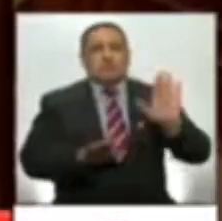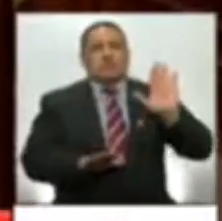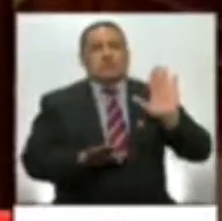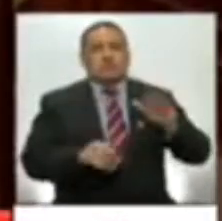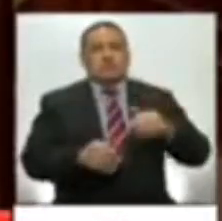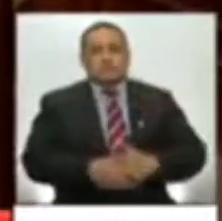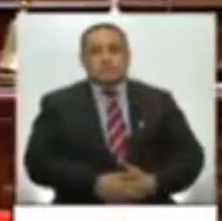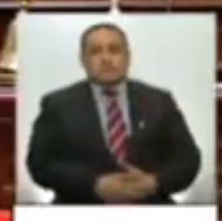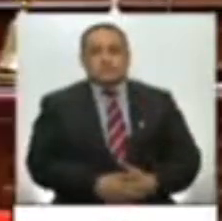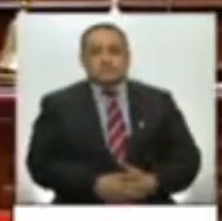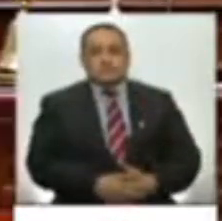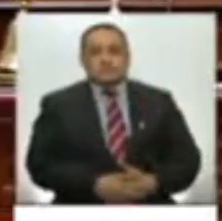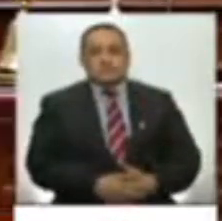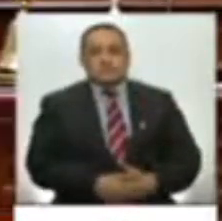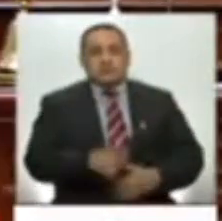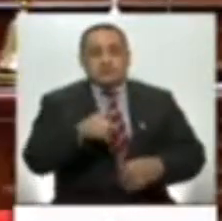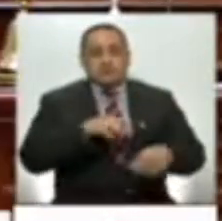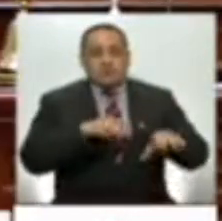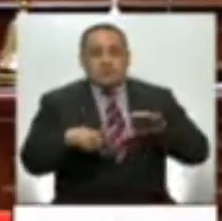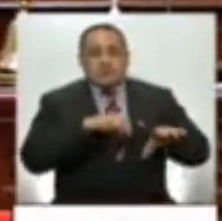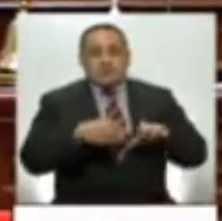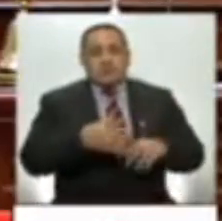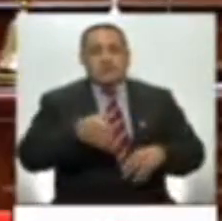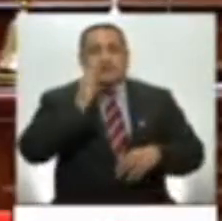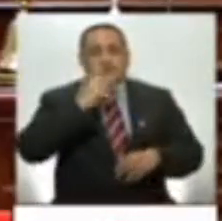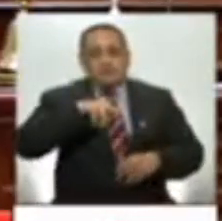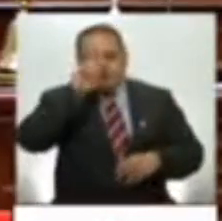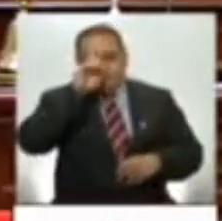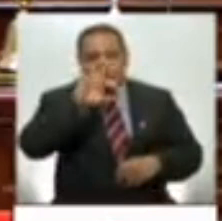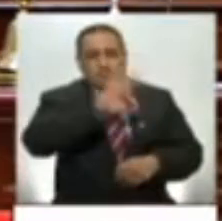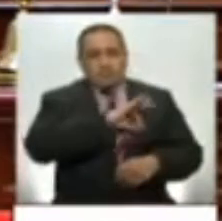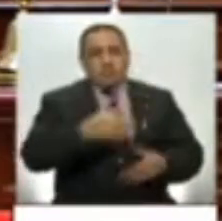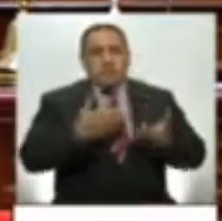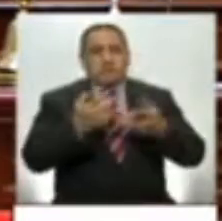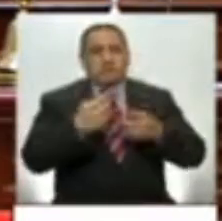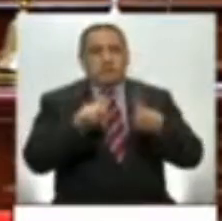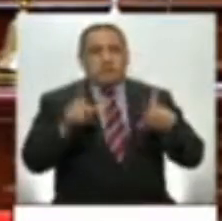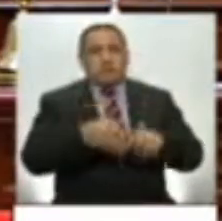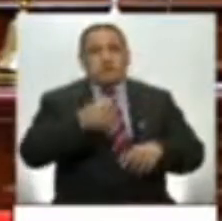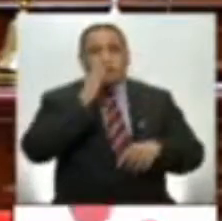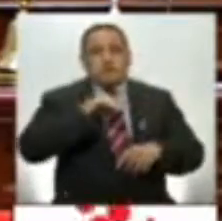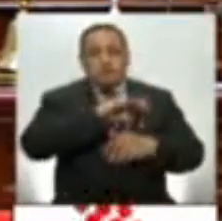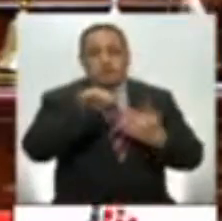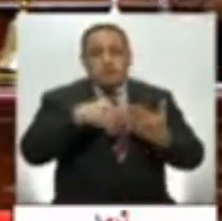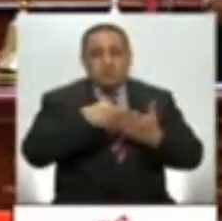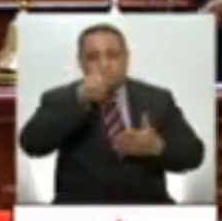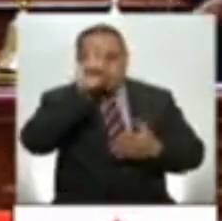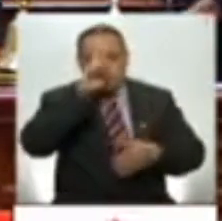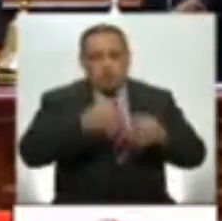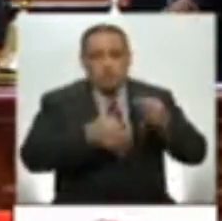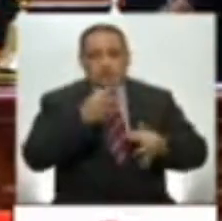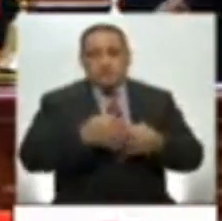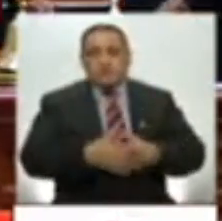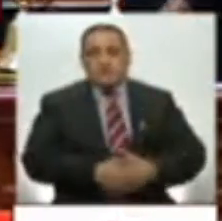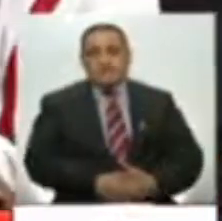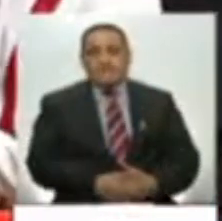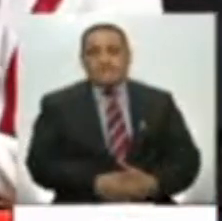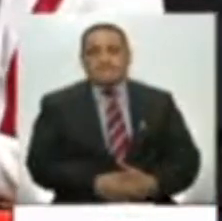juro. Si así lo hace, que Dios y la patria lo premien, sino que él y la nación se lo demanden.